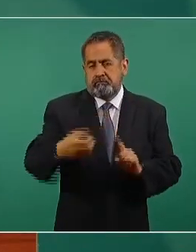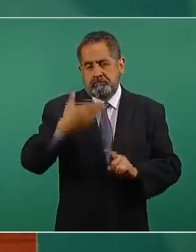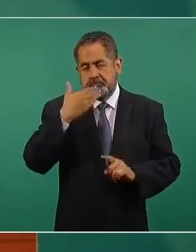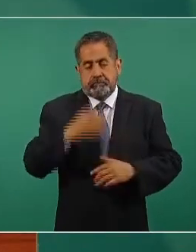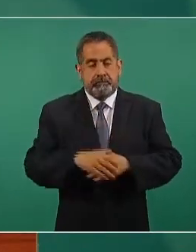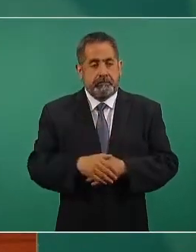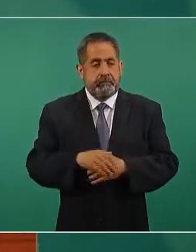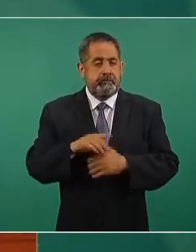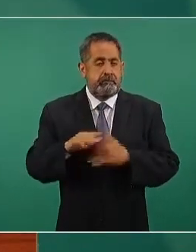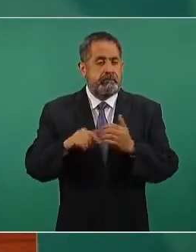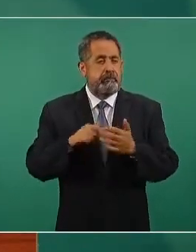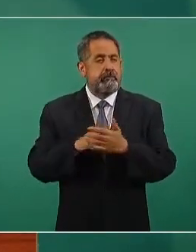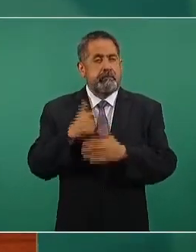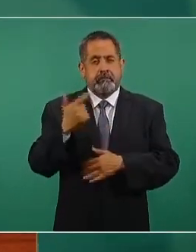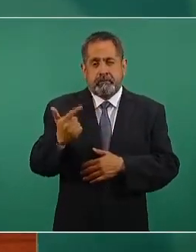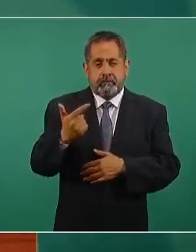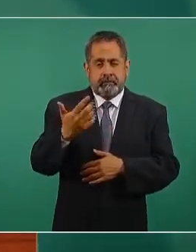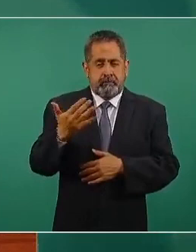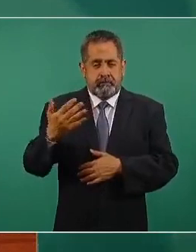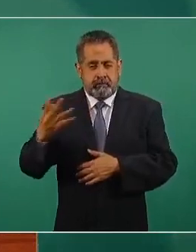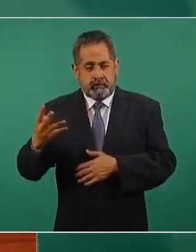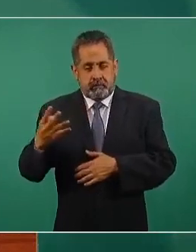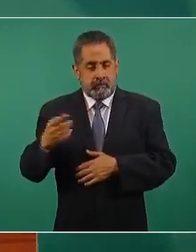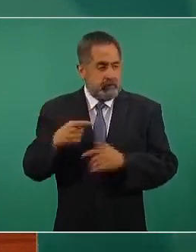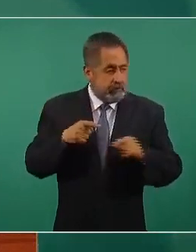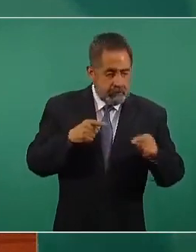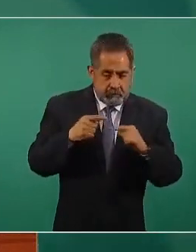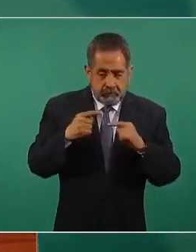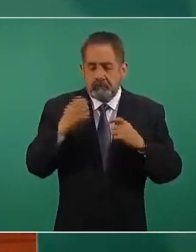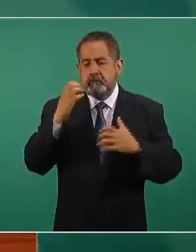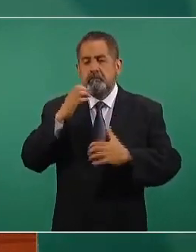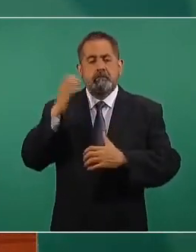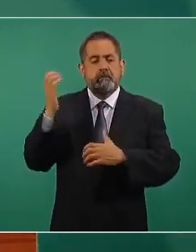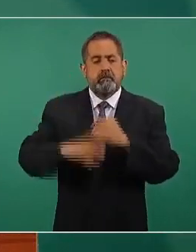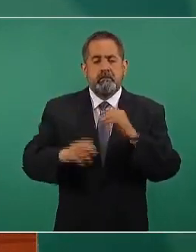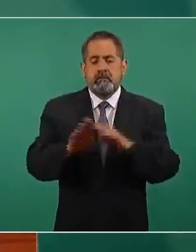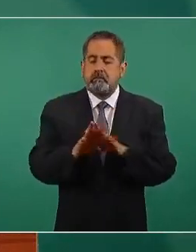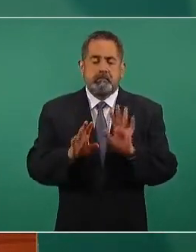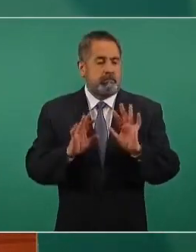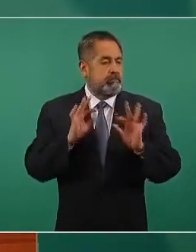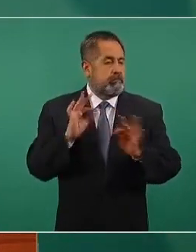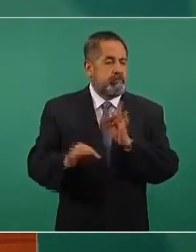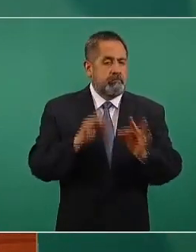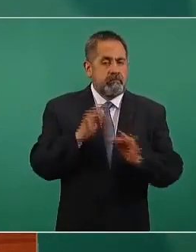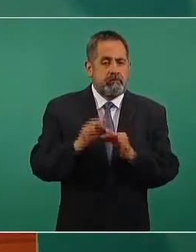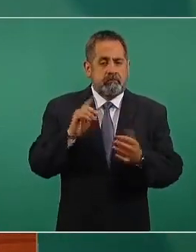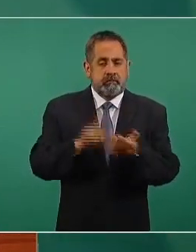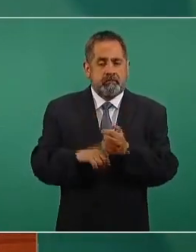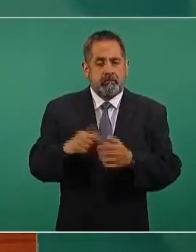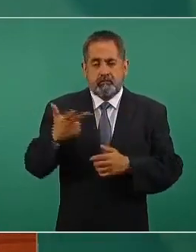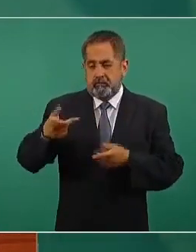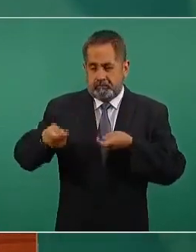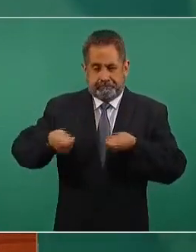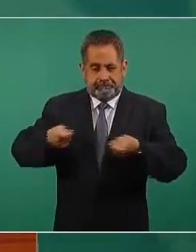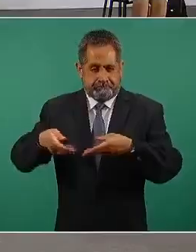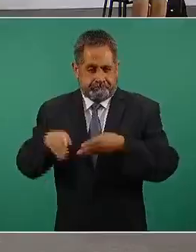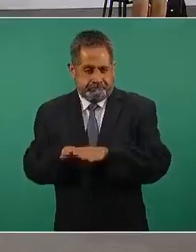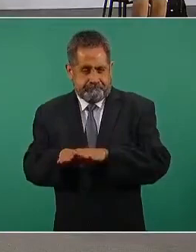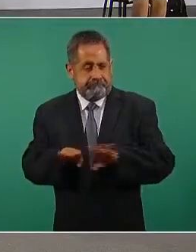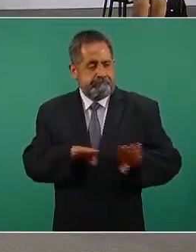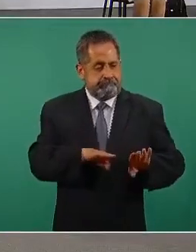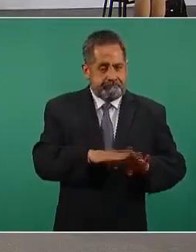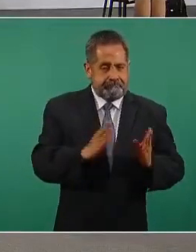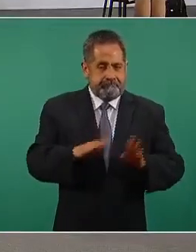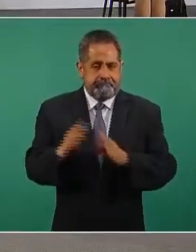las 17:54 horas, concluyen labores de clausura de las 8 tomas